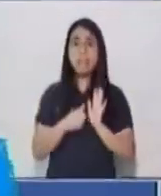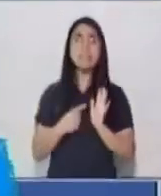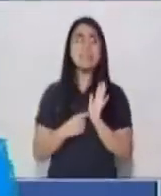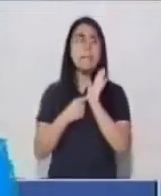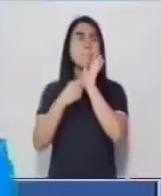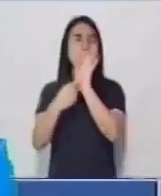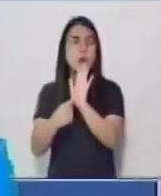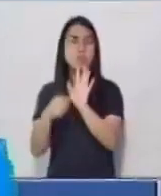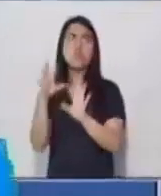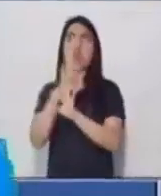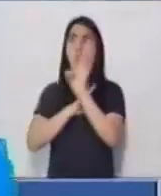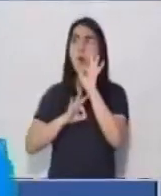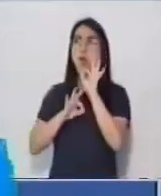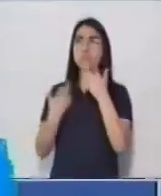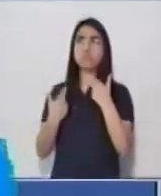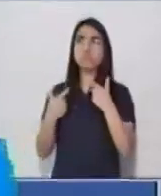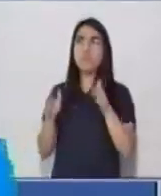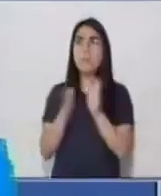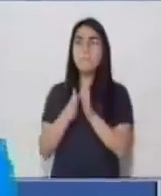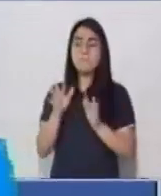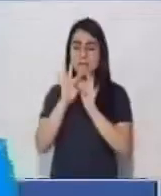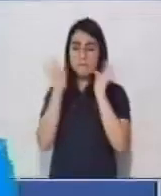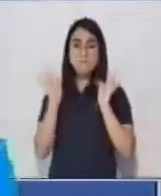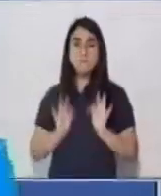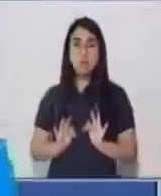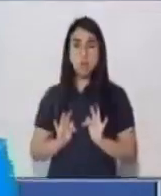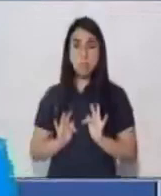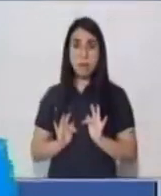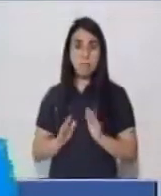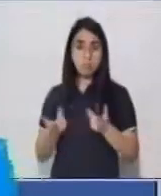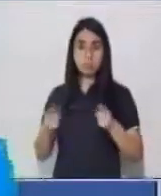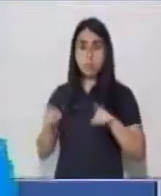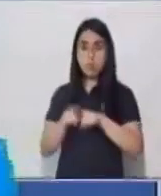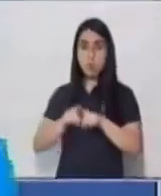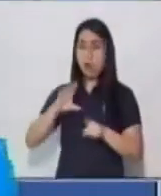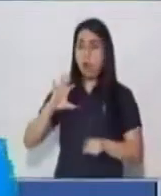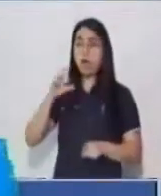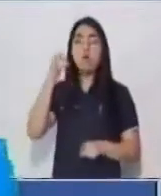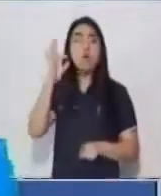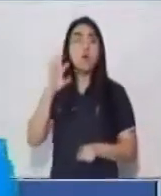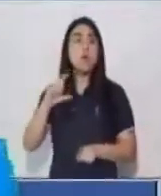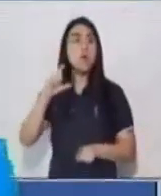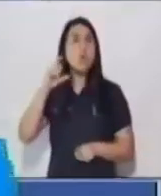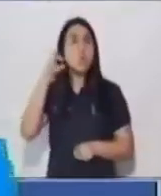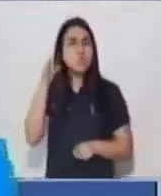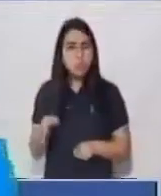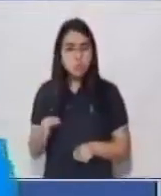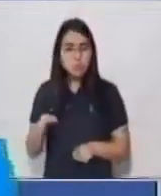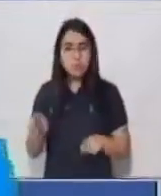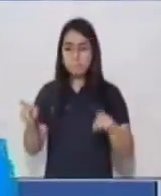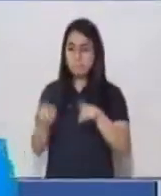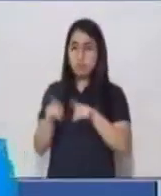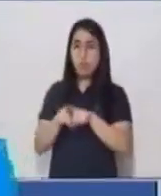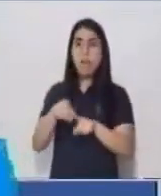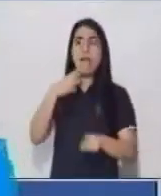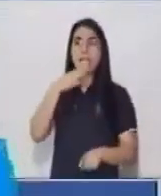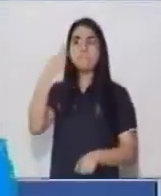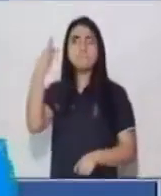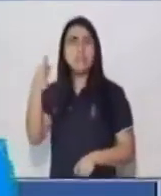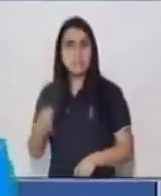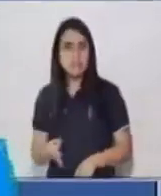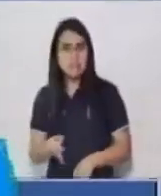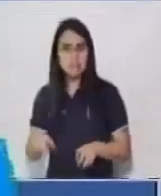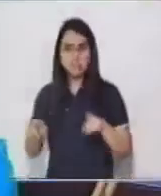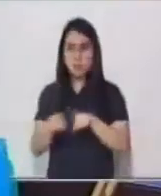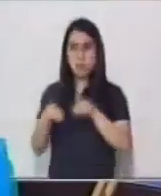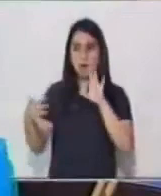lo que es. Y si yo digo, por ejemplo, viene ahorita mi hermano y me dice, mira Alejandro, ¿te